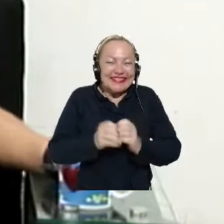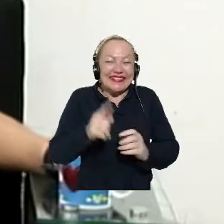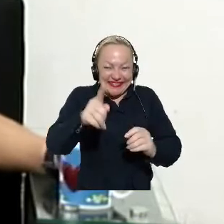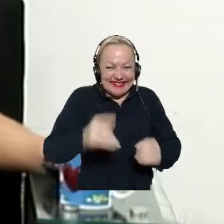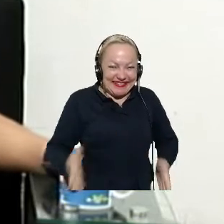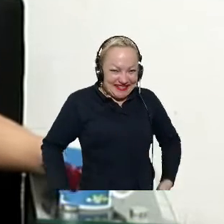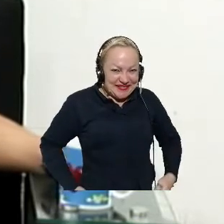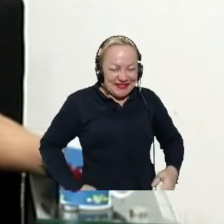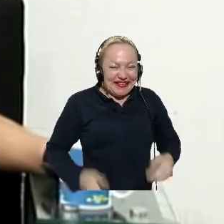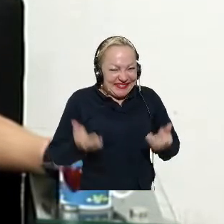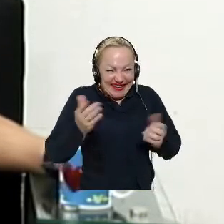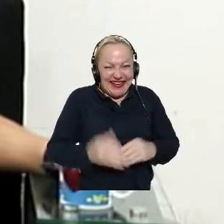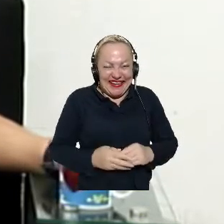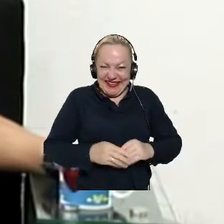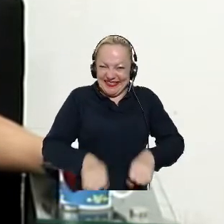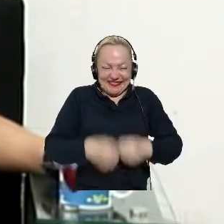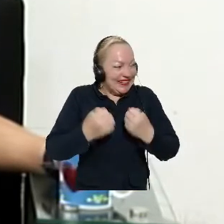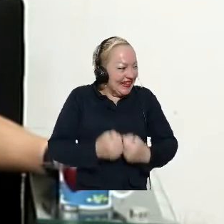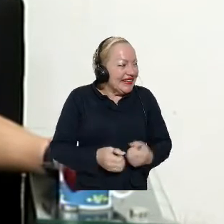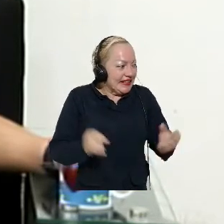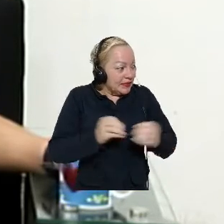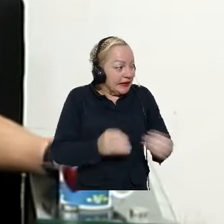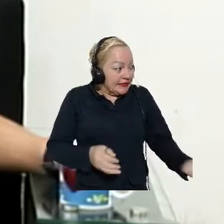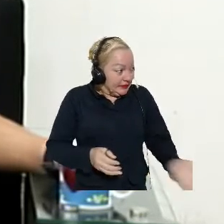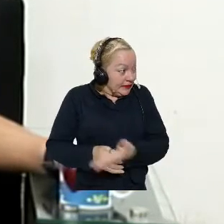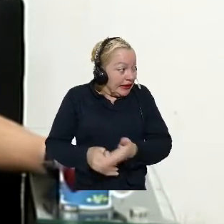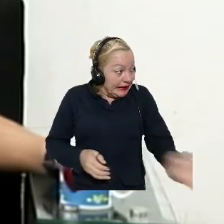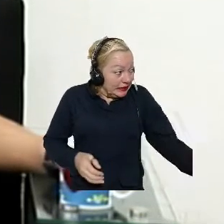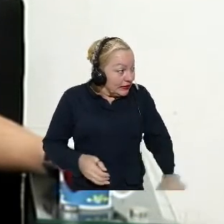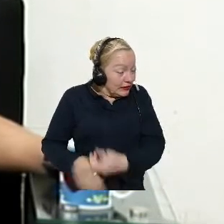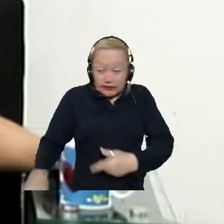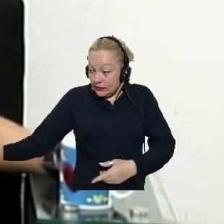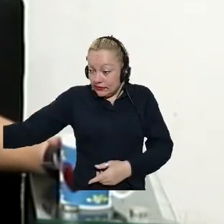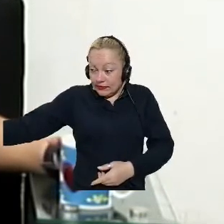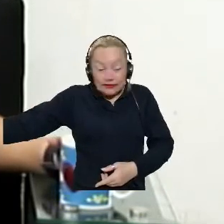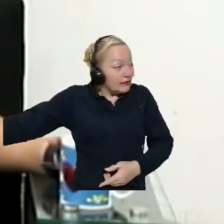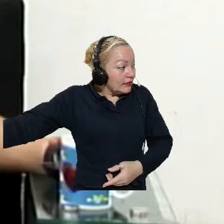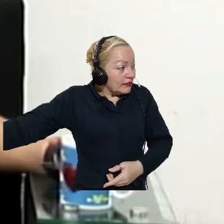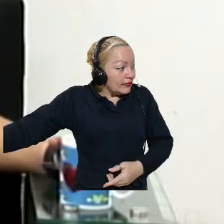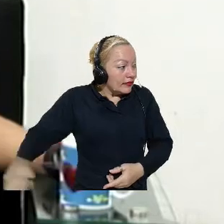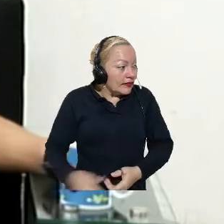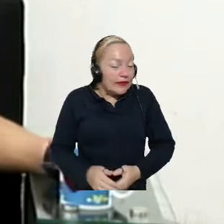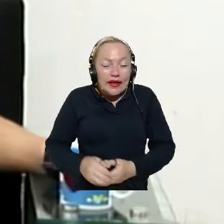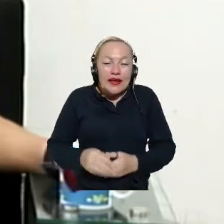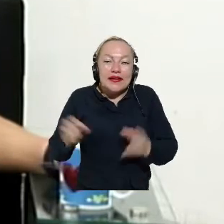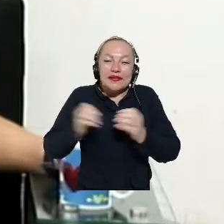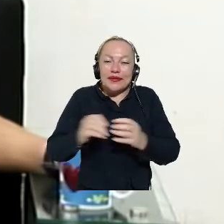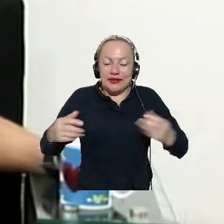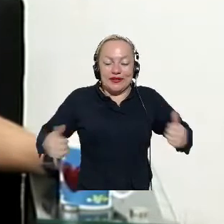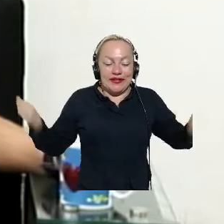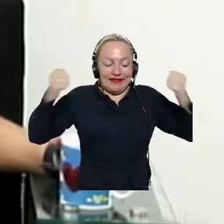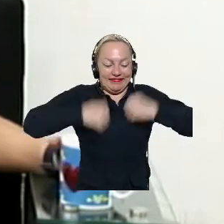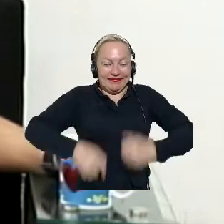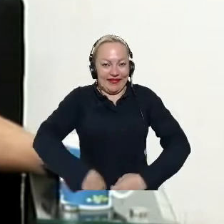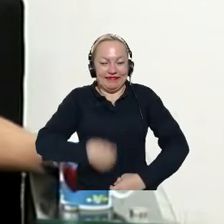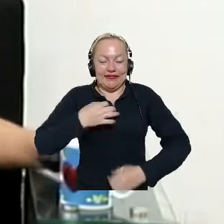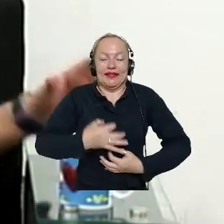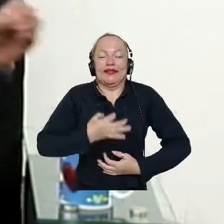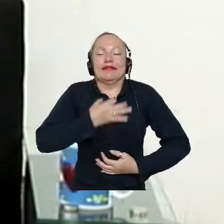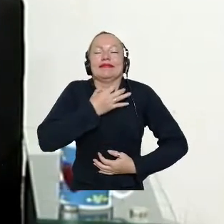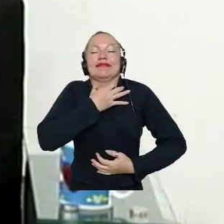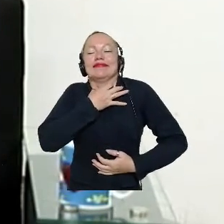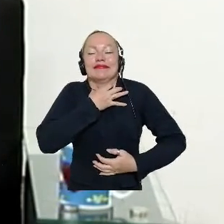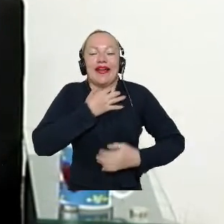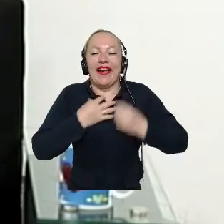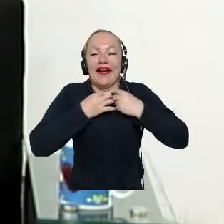rotos, pues póntelos. Pues póntelos. Si te gusta vivir de saco y corbata, pues ponte el saco y corbata. ¿Cierto? Que hay vivan que... su vida